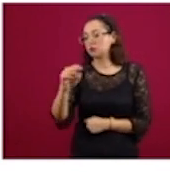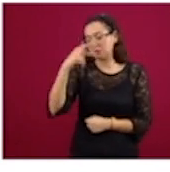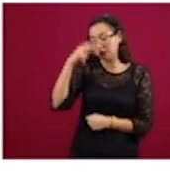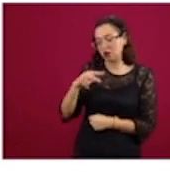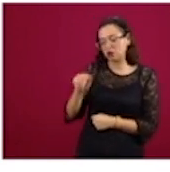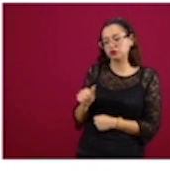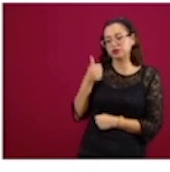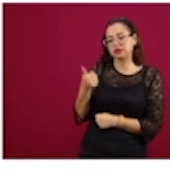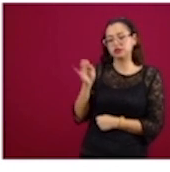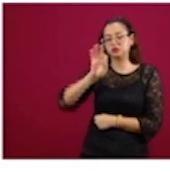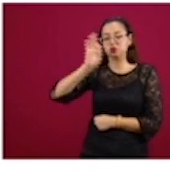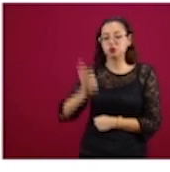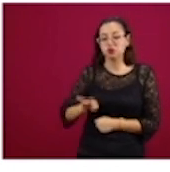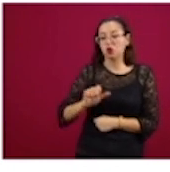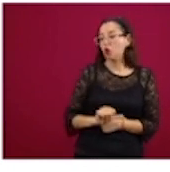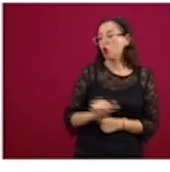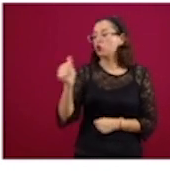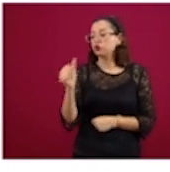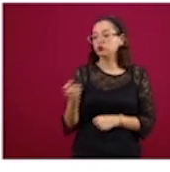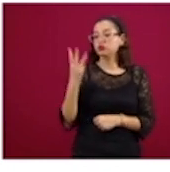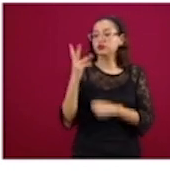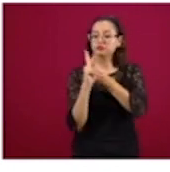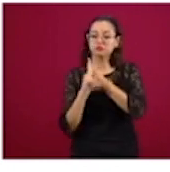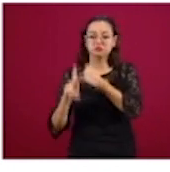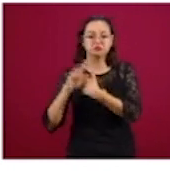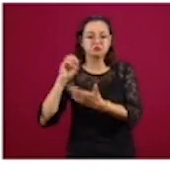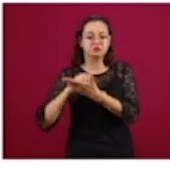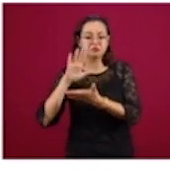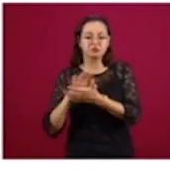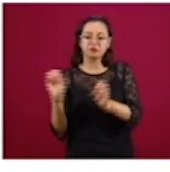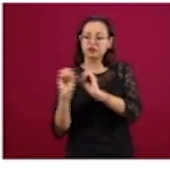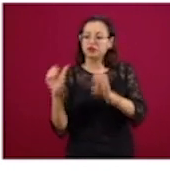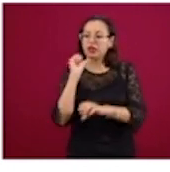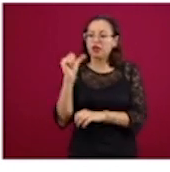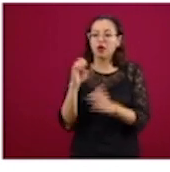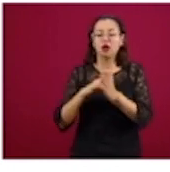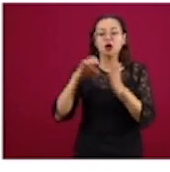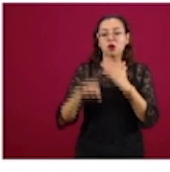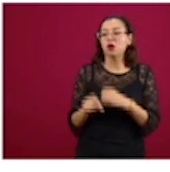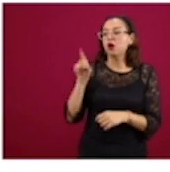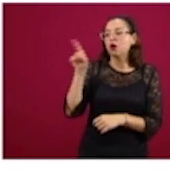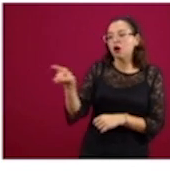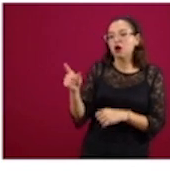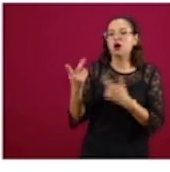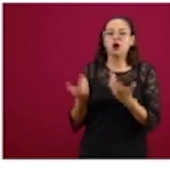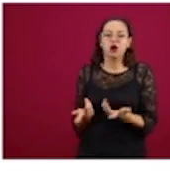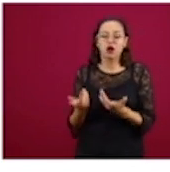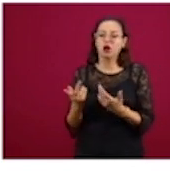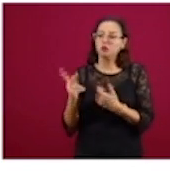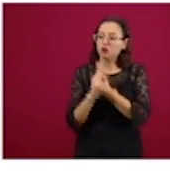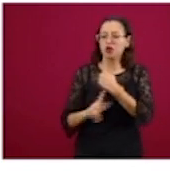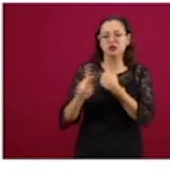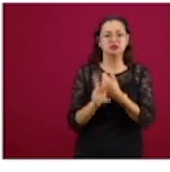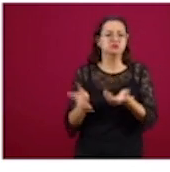tres países que no traen ahí registro porque ellos, por ejemplo, hay un país que ya trae 1,000,000 de barriles menos de